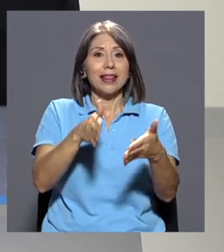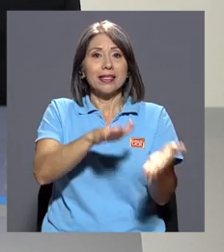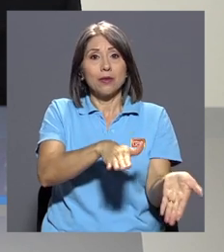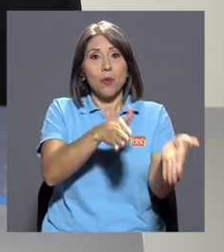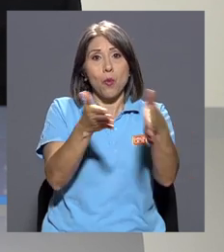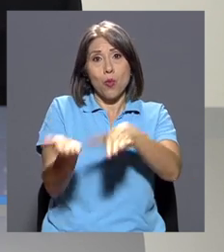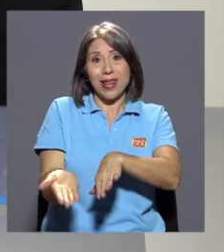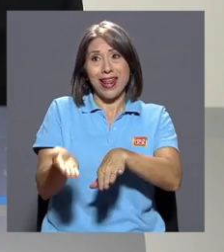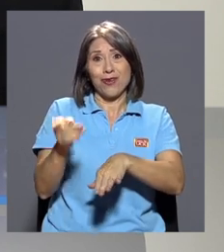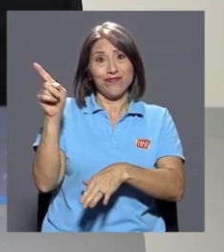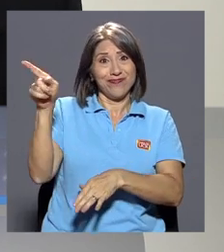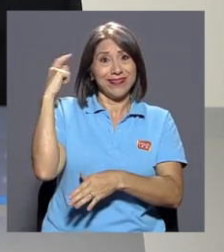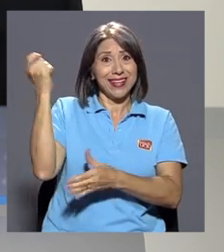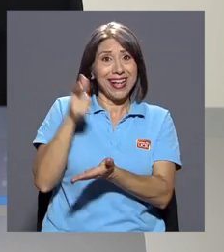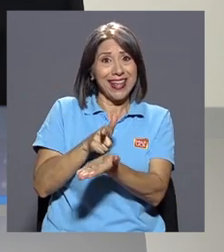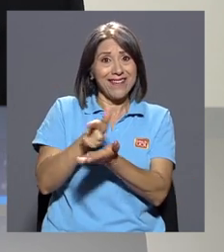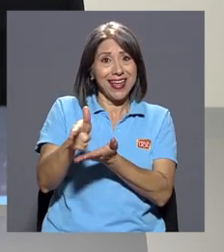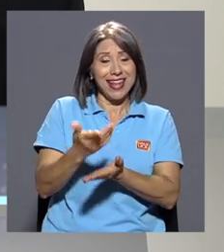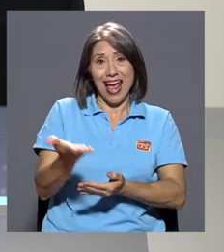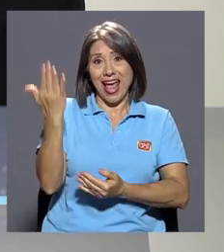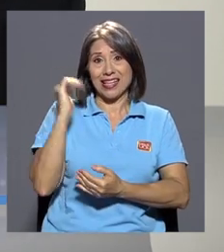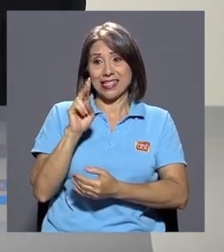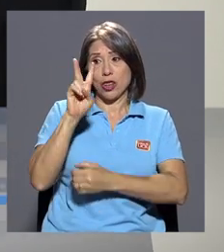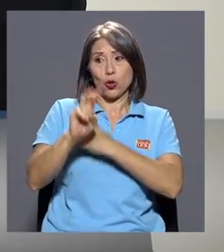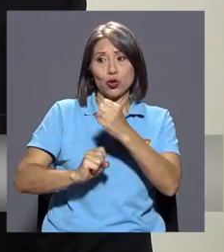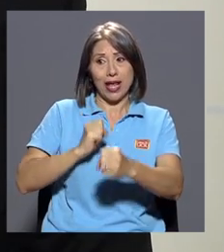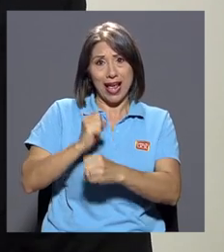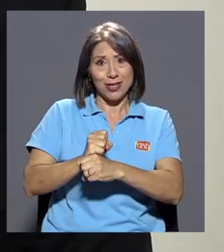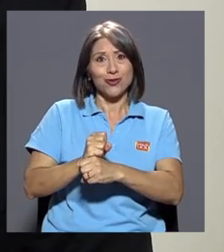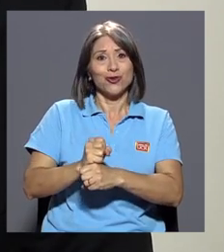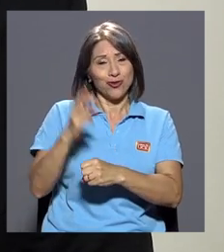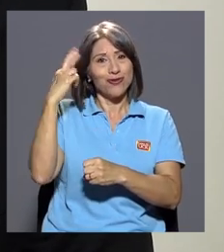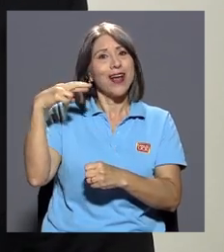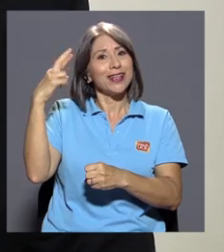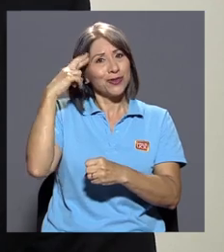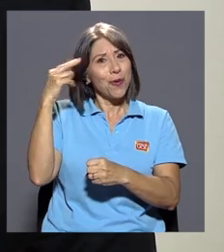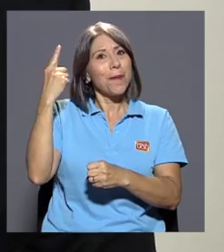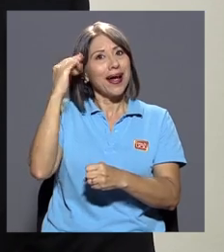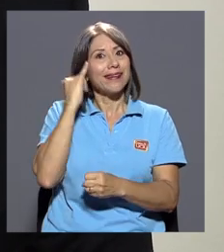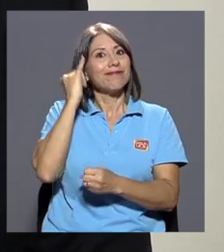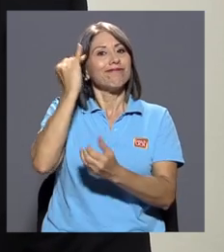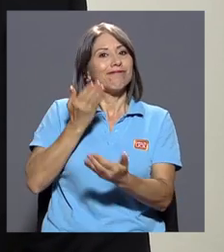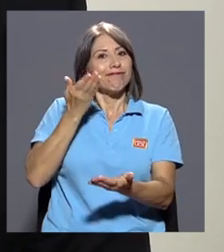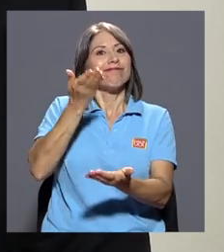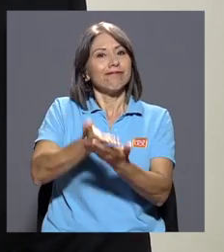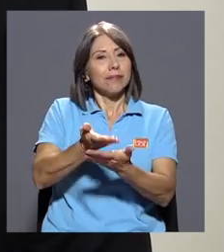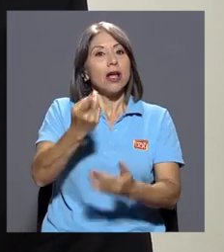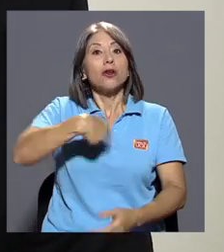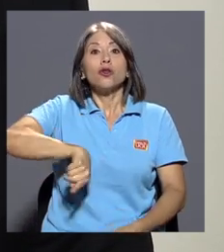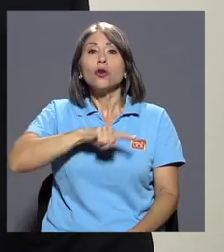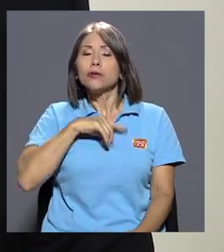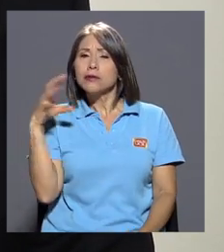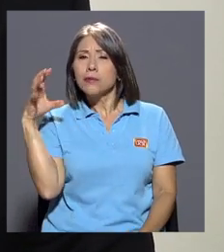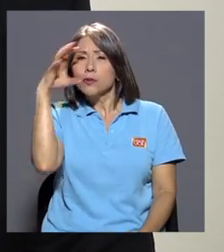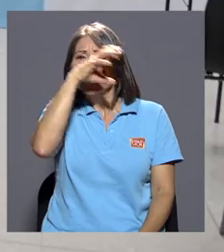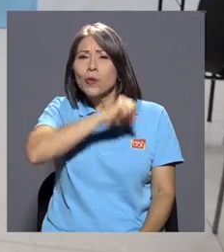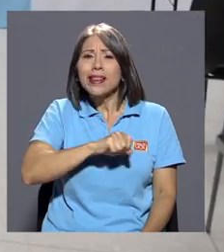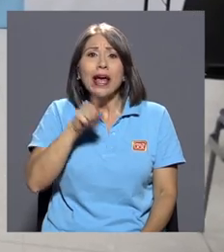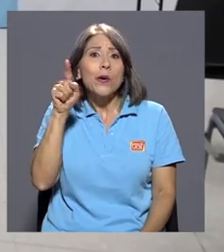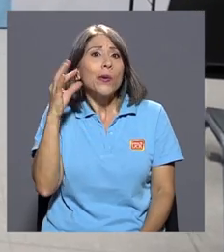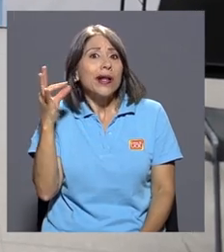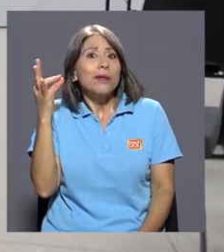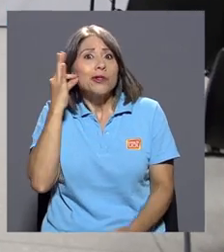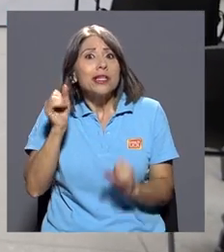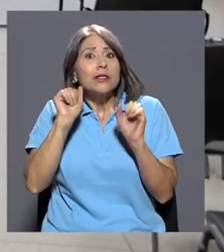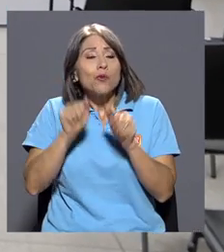sede de Liberia hace ya 2 años. Nos enteramos de que una de las víctimas tuvo la posibilidad de enviar un